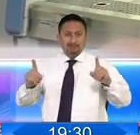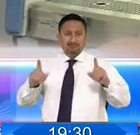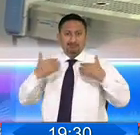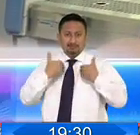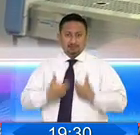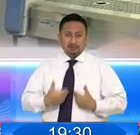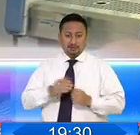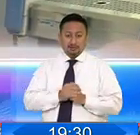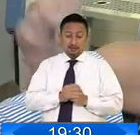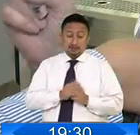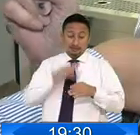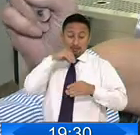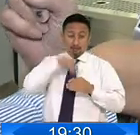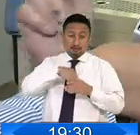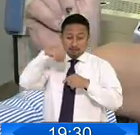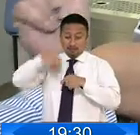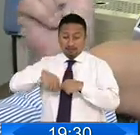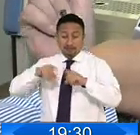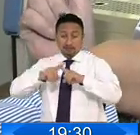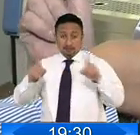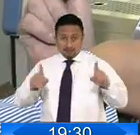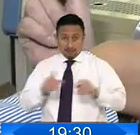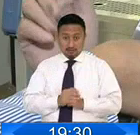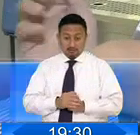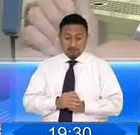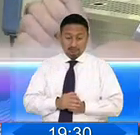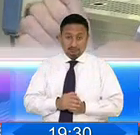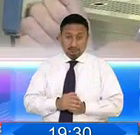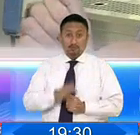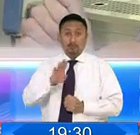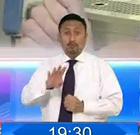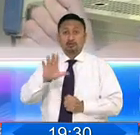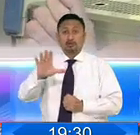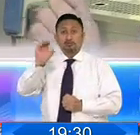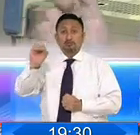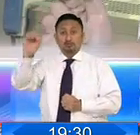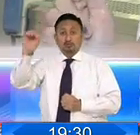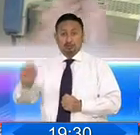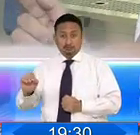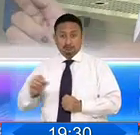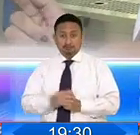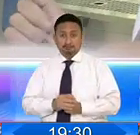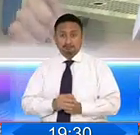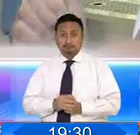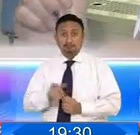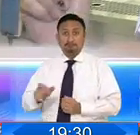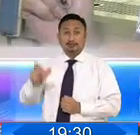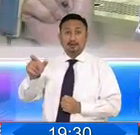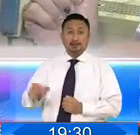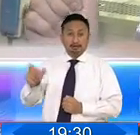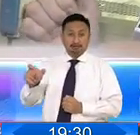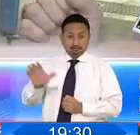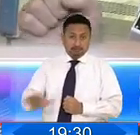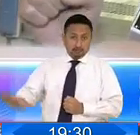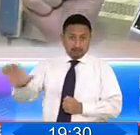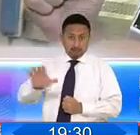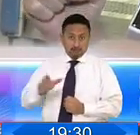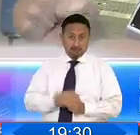una respuesta celular. No todos, una parte, 45%. Y esta gente probablemente